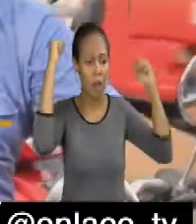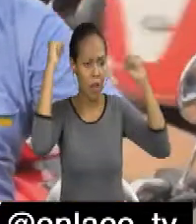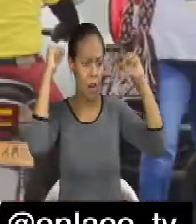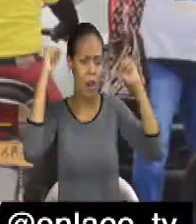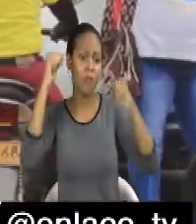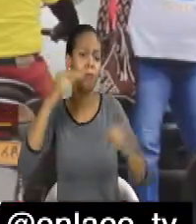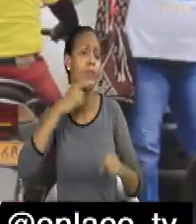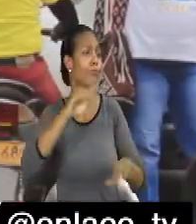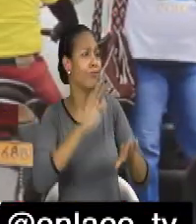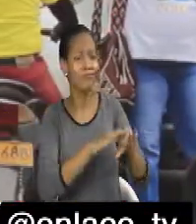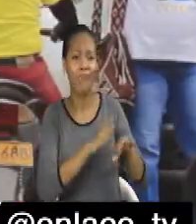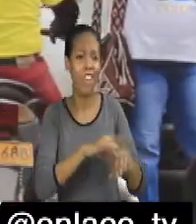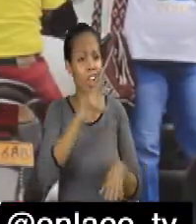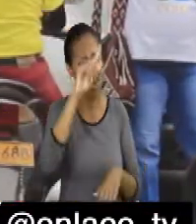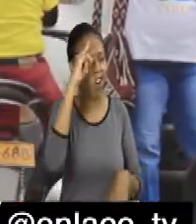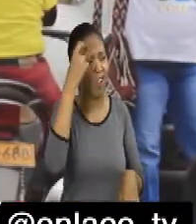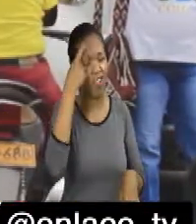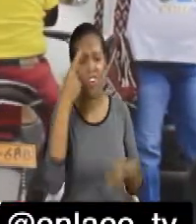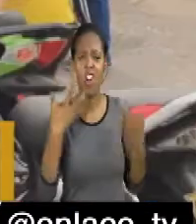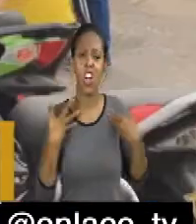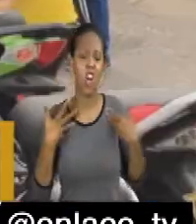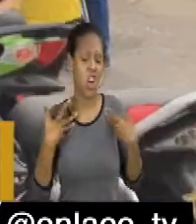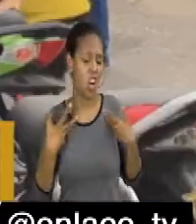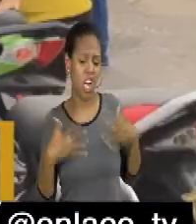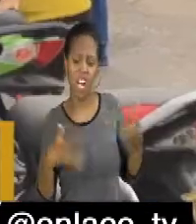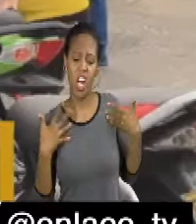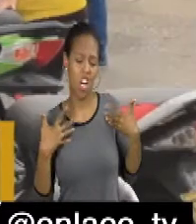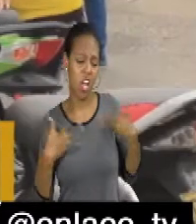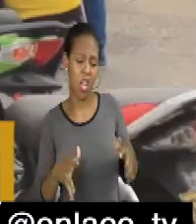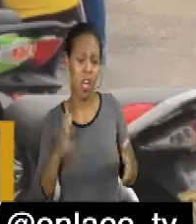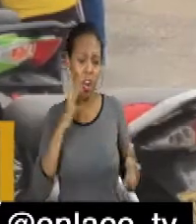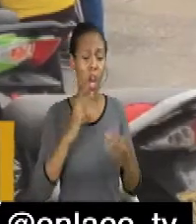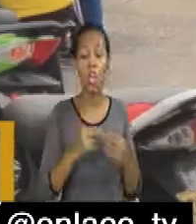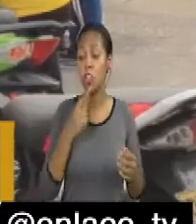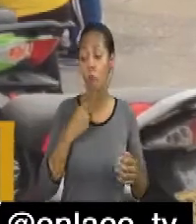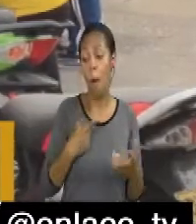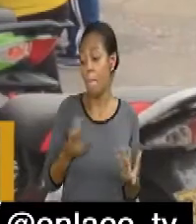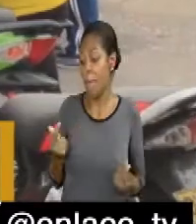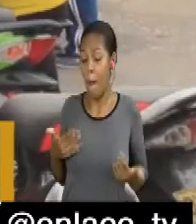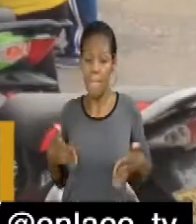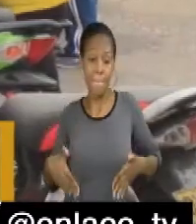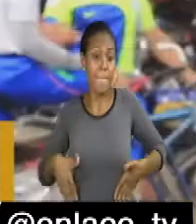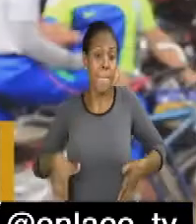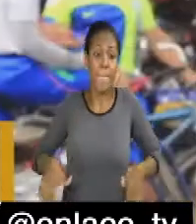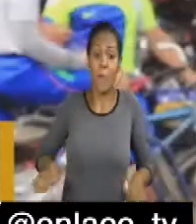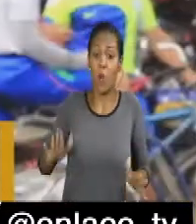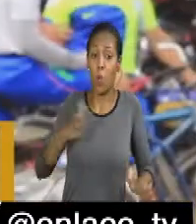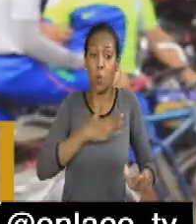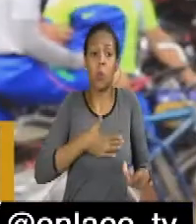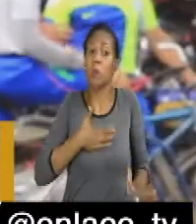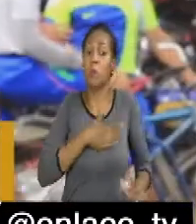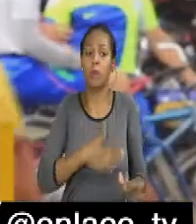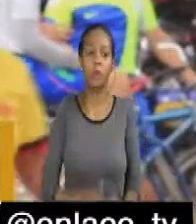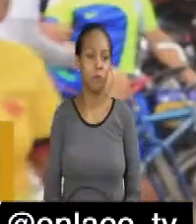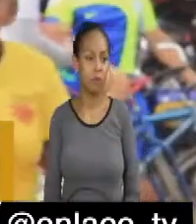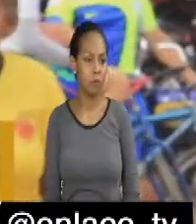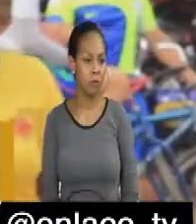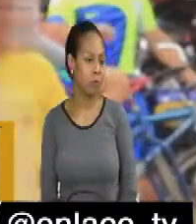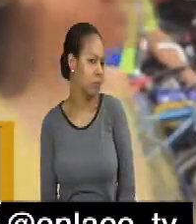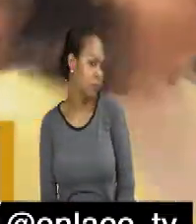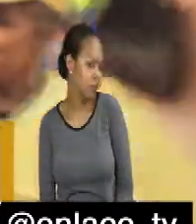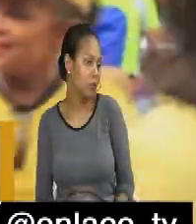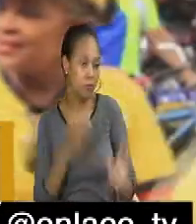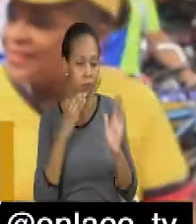tenido voluntad para negociar con ellos porque argumentan no tener dinero para cumplir con algunas de sus peticiones. No puede sentarse en una mesa de